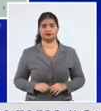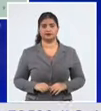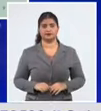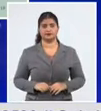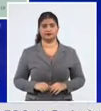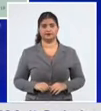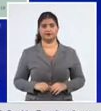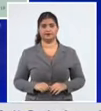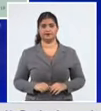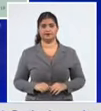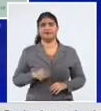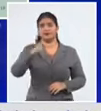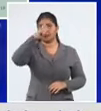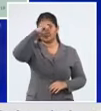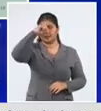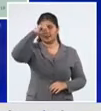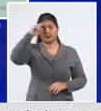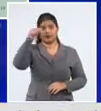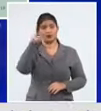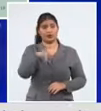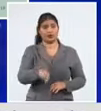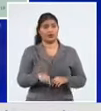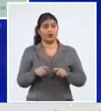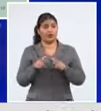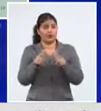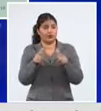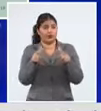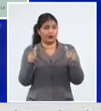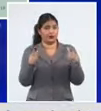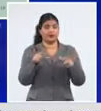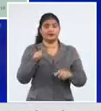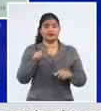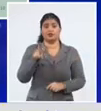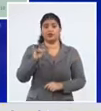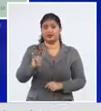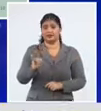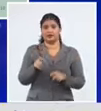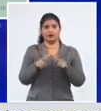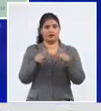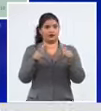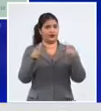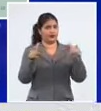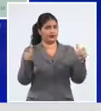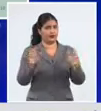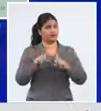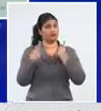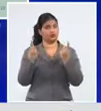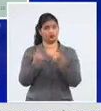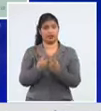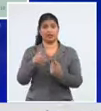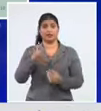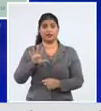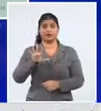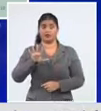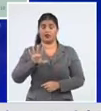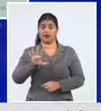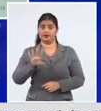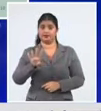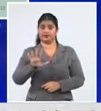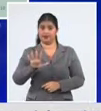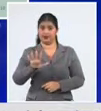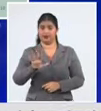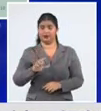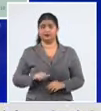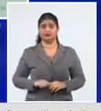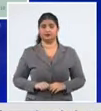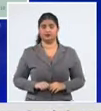Santi Espíritu incrementó una cifra elevada, 126 más, 545 en total, dispersos